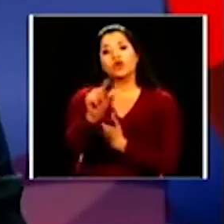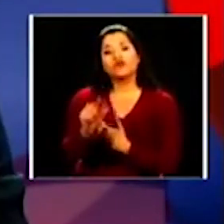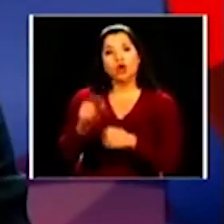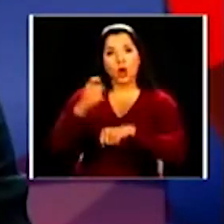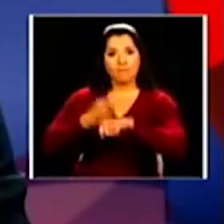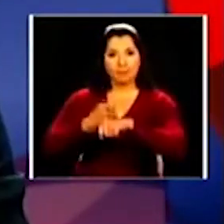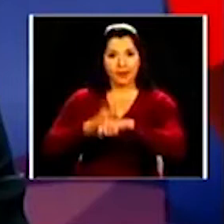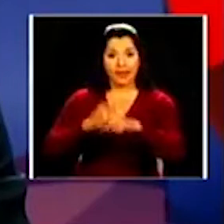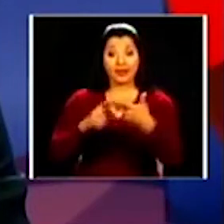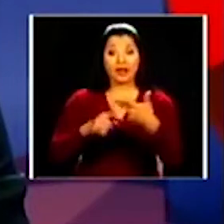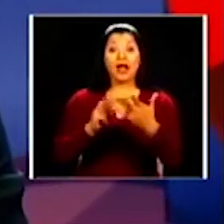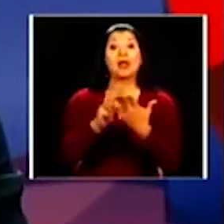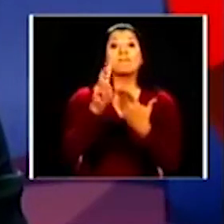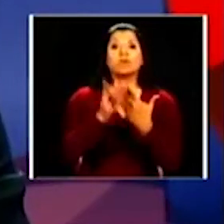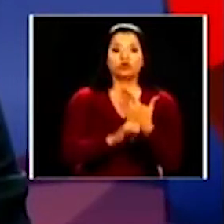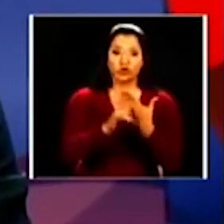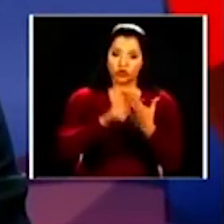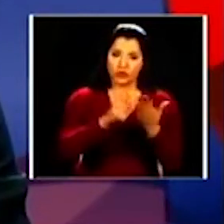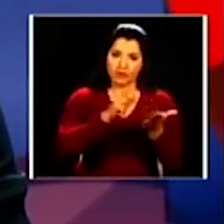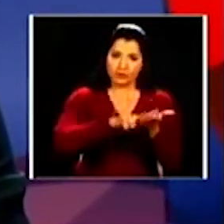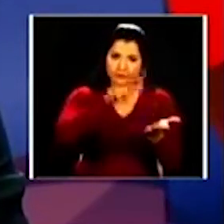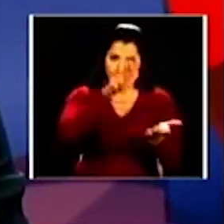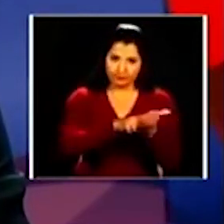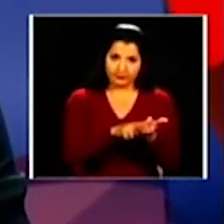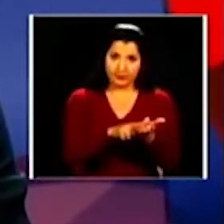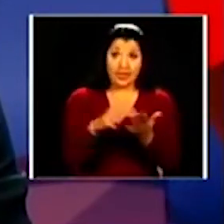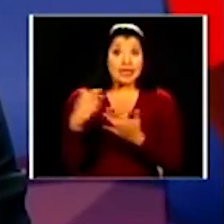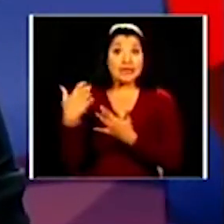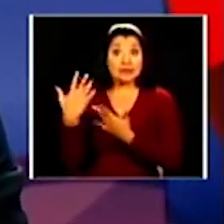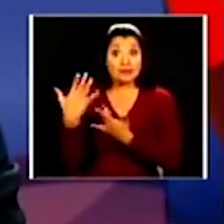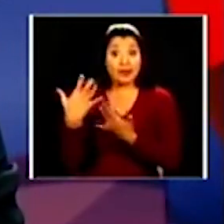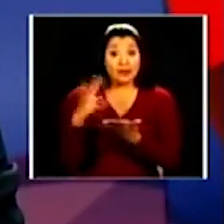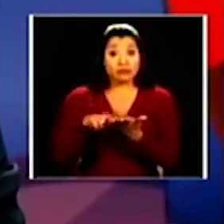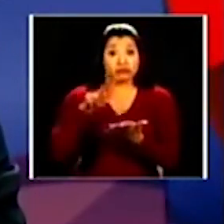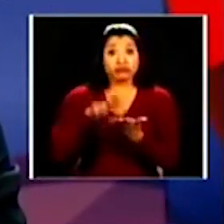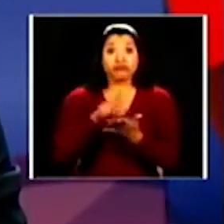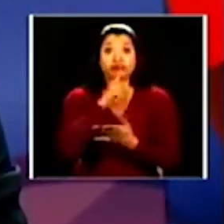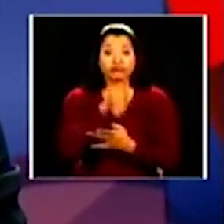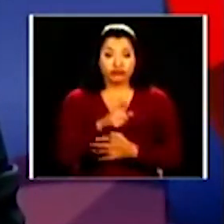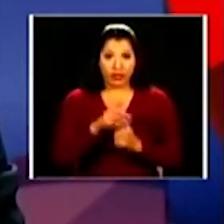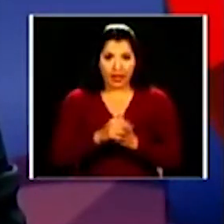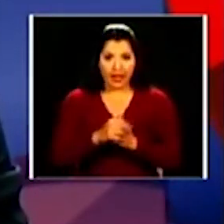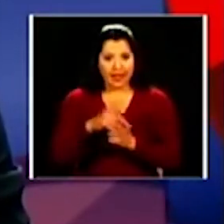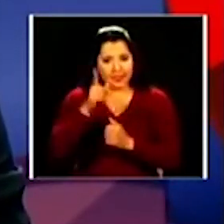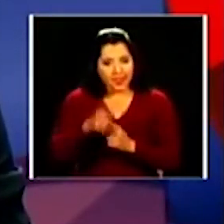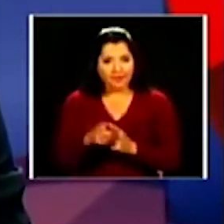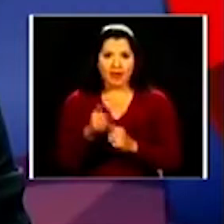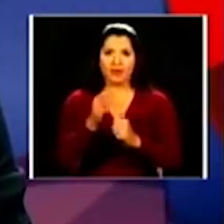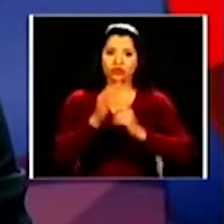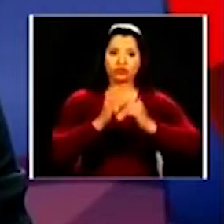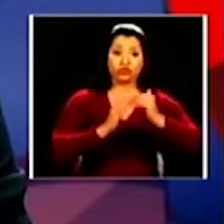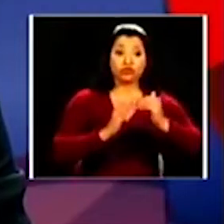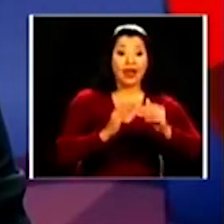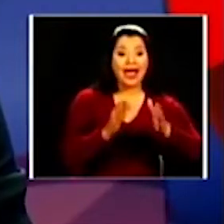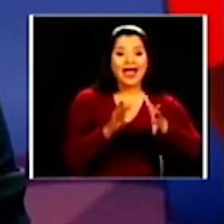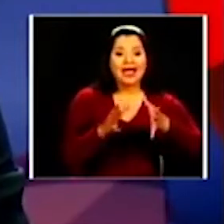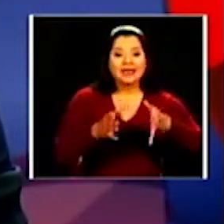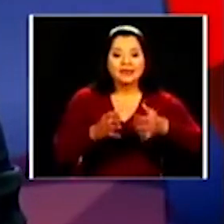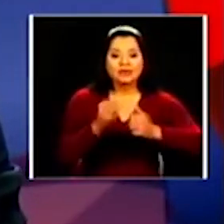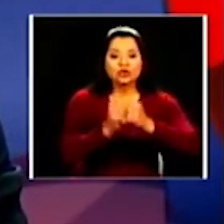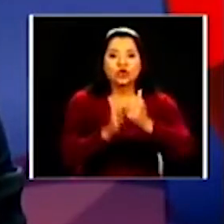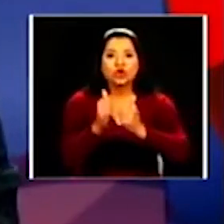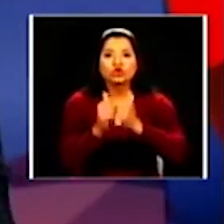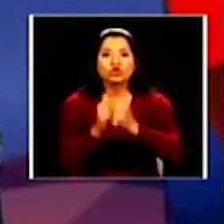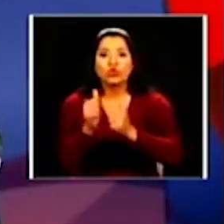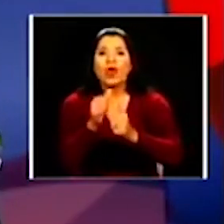aprobado legislativamente y pronto esperamos eso sea una realidad. Tenemos que trabajar en la infraestructura hídrica. Guanacaste tiene agua,